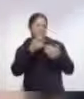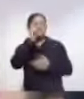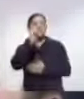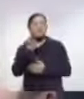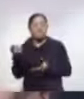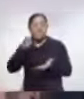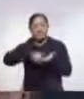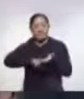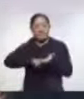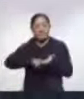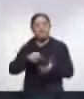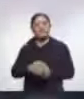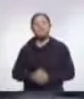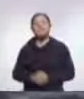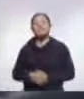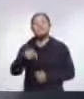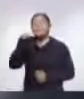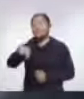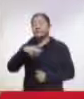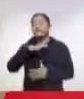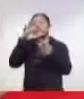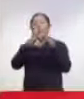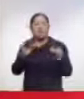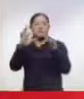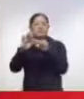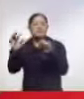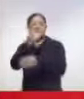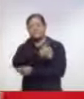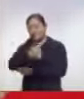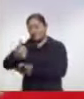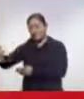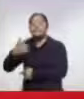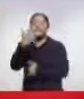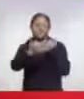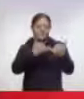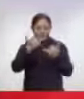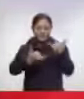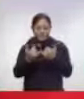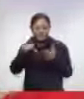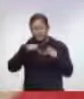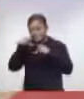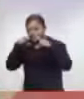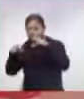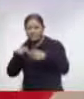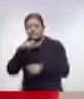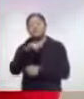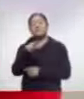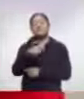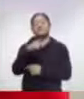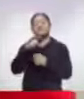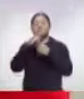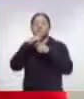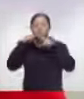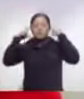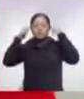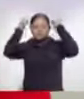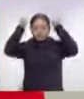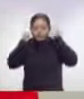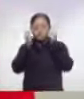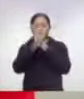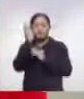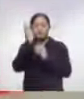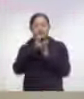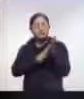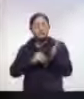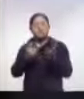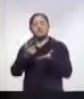En este lugar explicó el contenido de cada paquete, un juguete armable, gorro, bufanda, guantes, colores